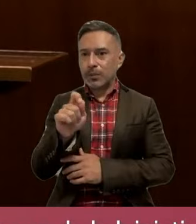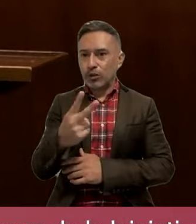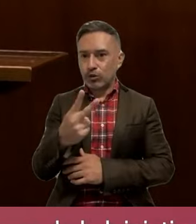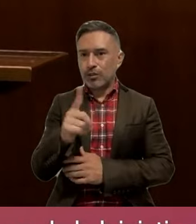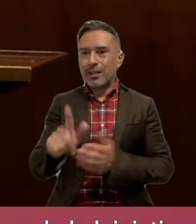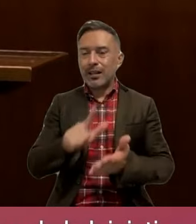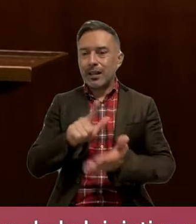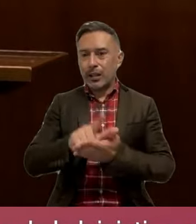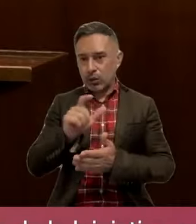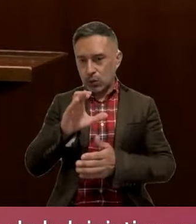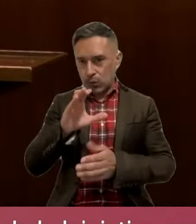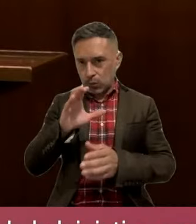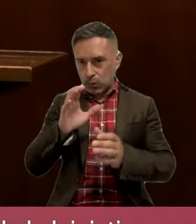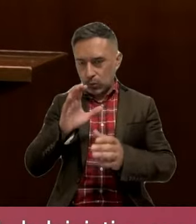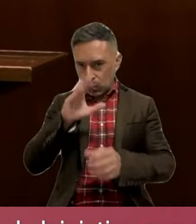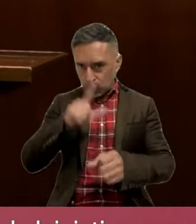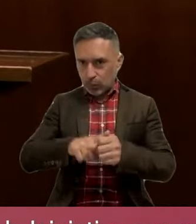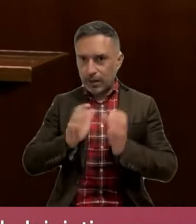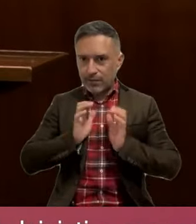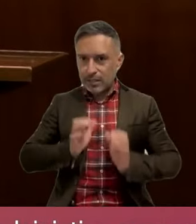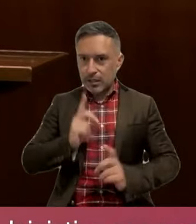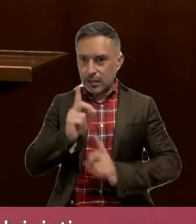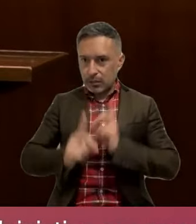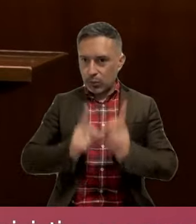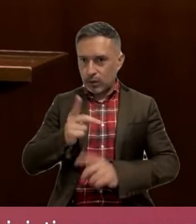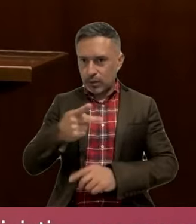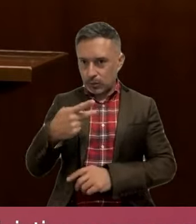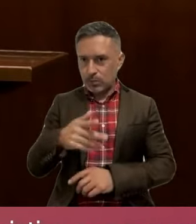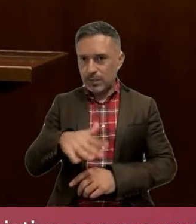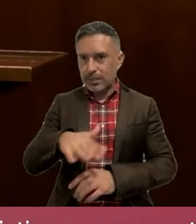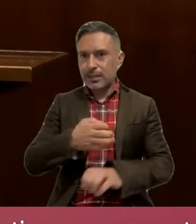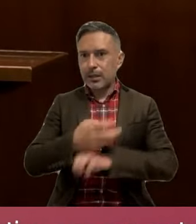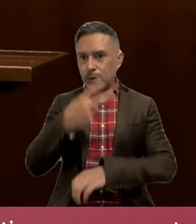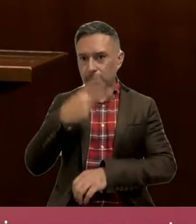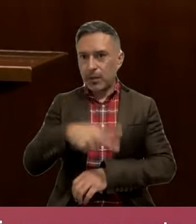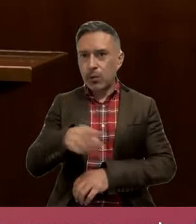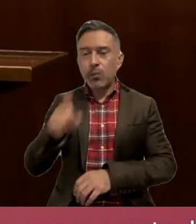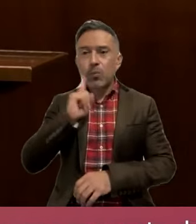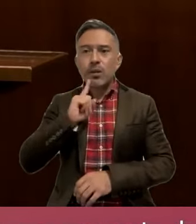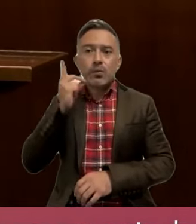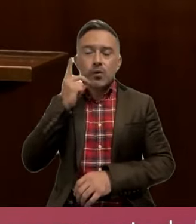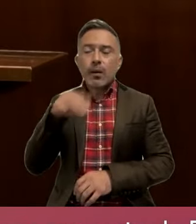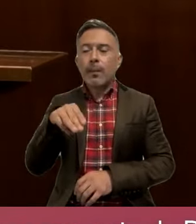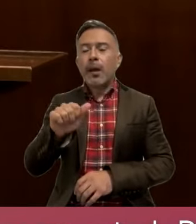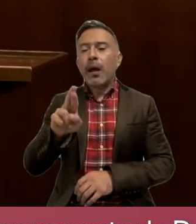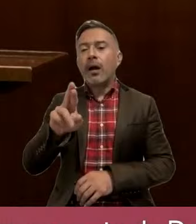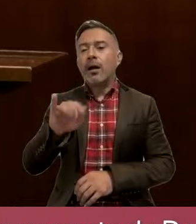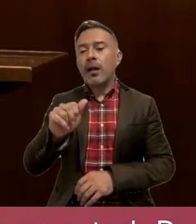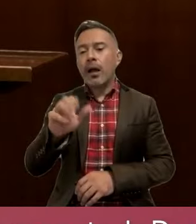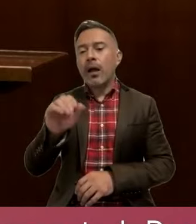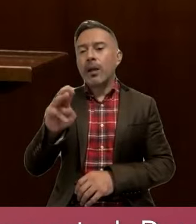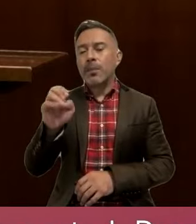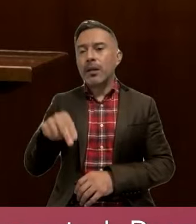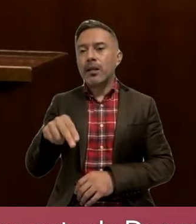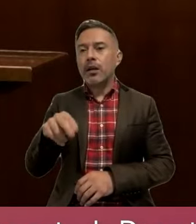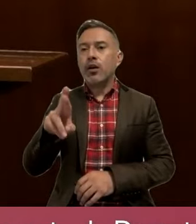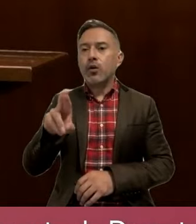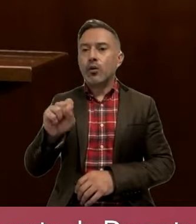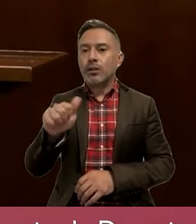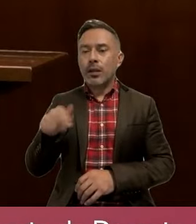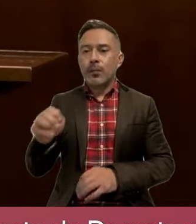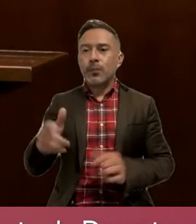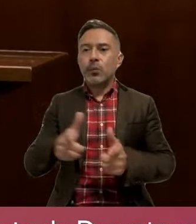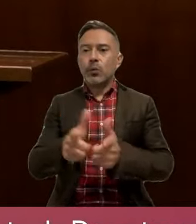y Deporte del Estado de México, presentada por la diputada María del Carmen de la Rosa Mendoza en nombre del